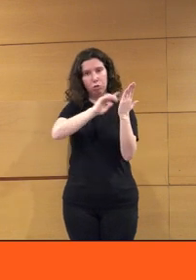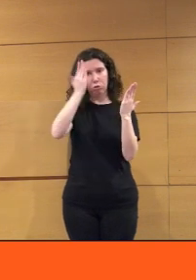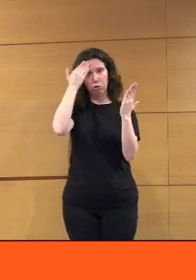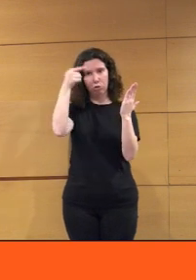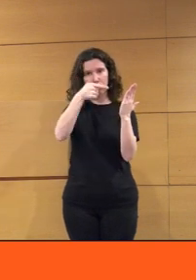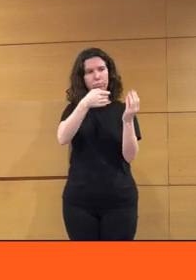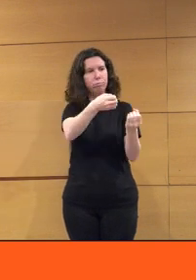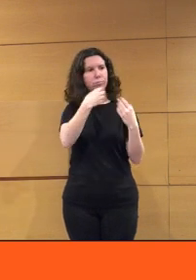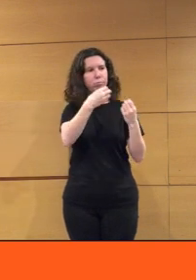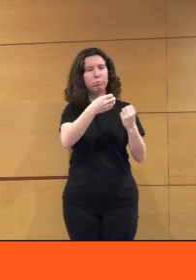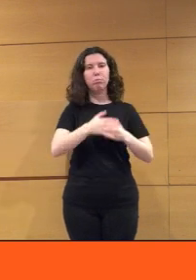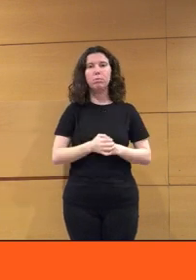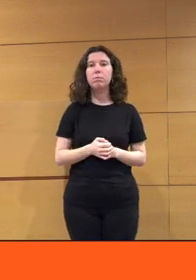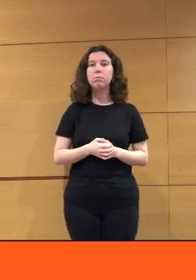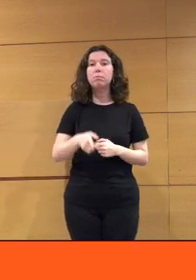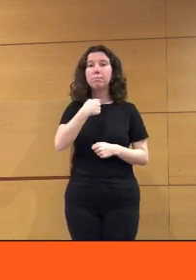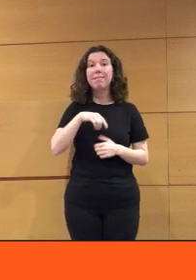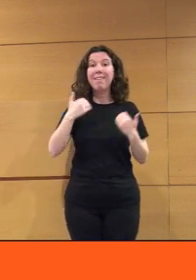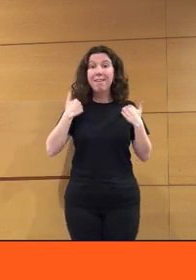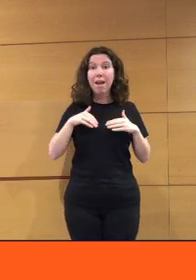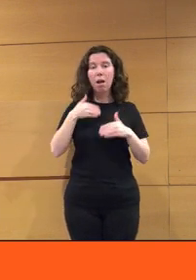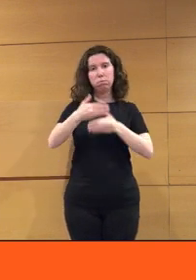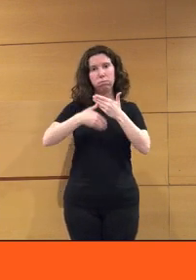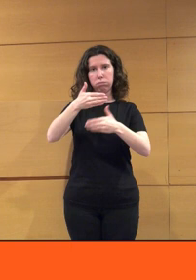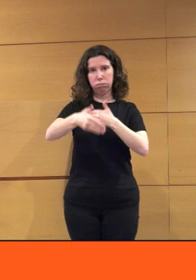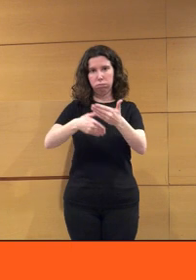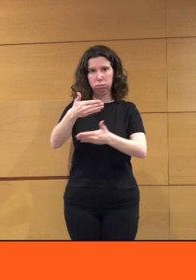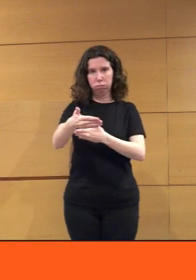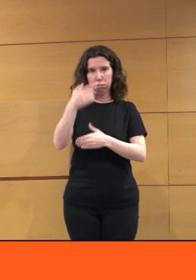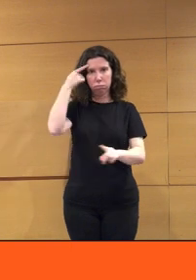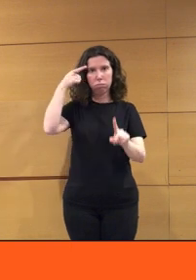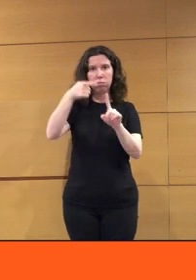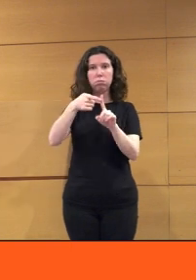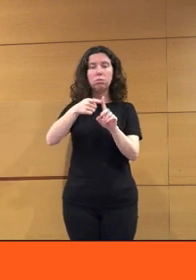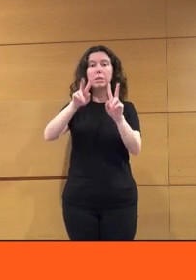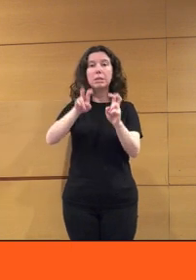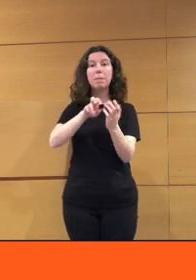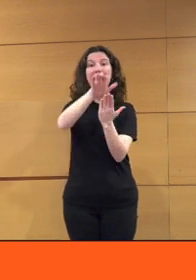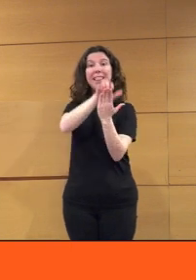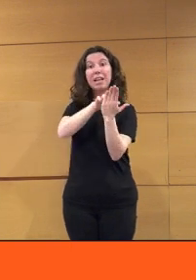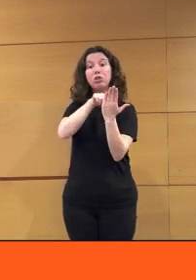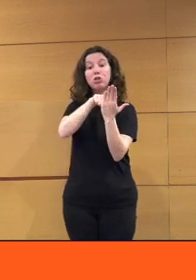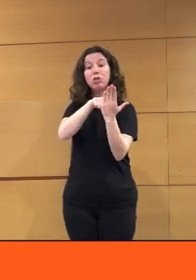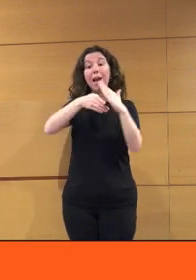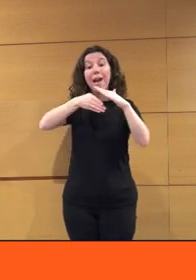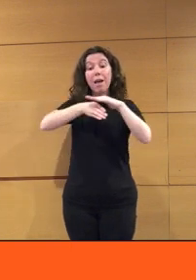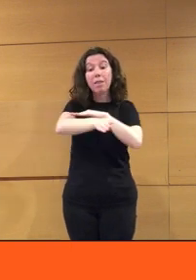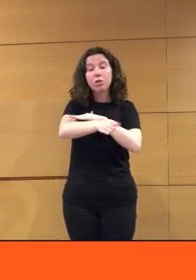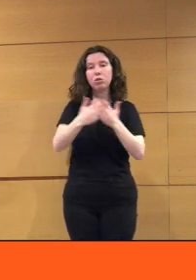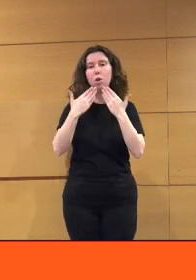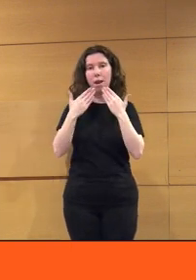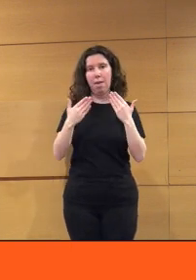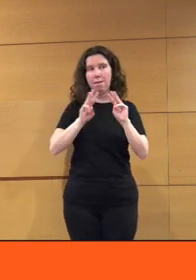hecho grandes avances para democratizar el acceso a los textos a través de la Internet. Sin embargo,